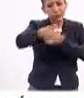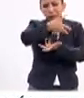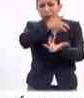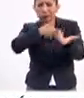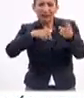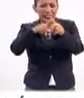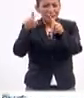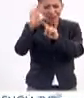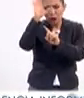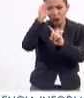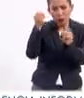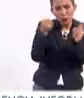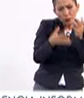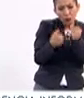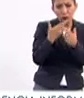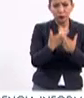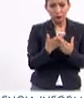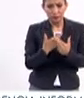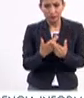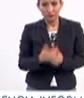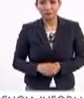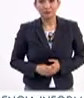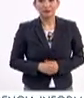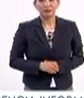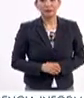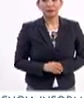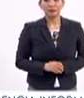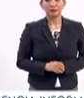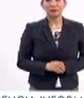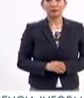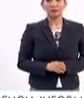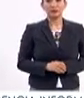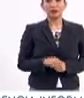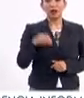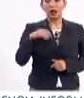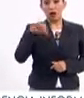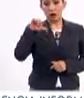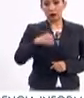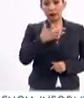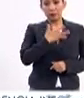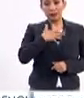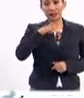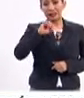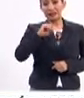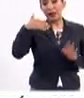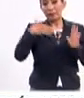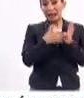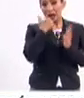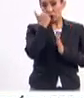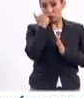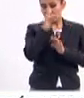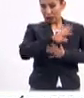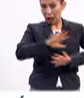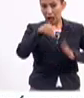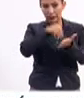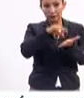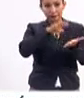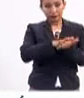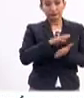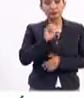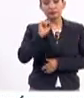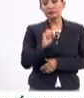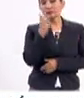diálogo intercultural muy rico, muy sabroso. Hoy contamos, les decía yo, con 60,000 alumnos. Sí.